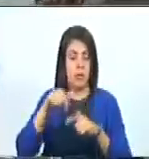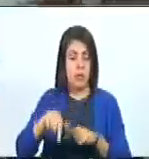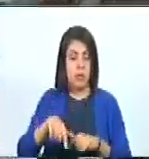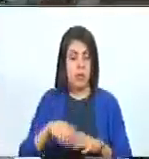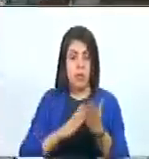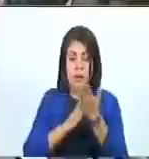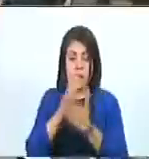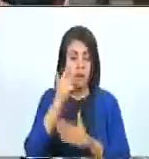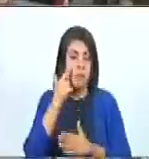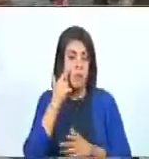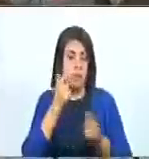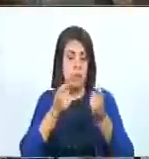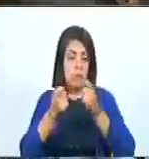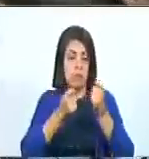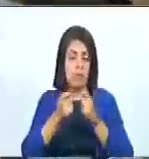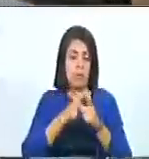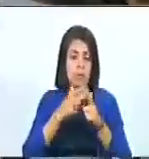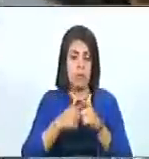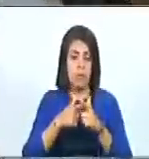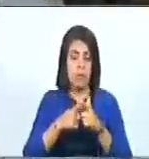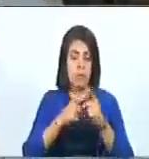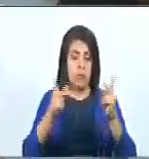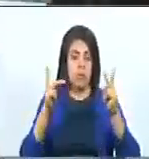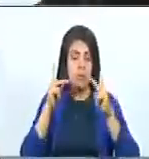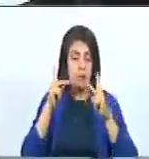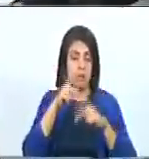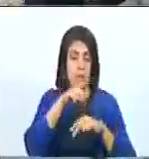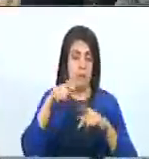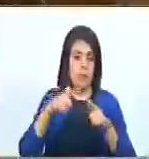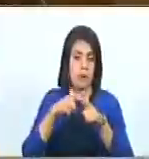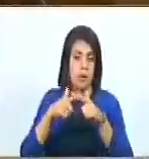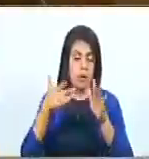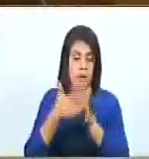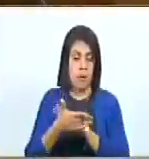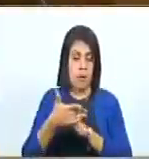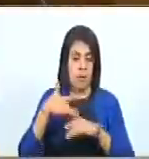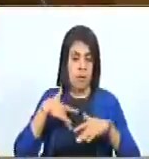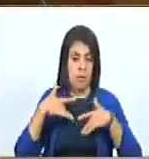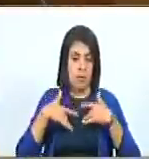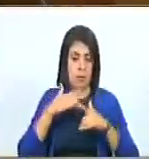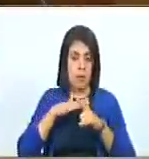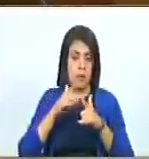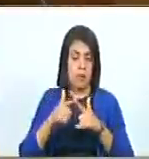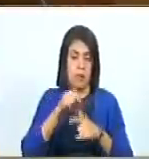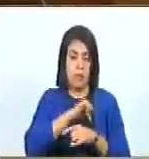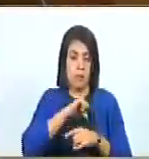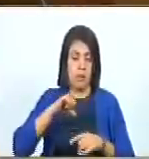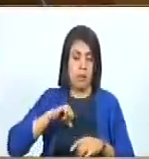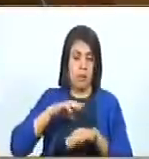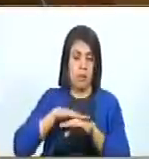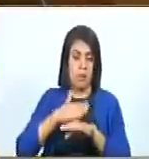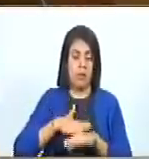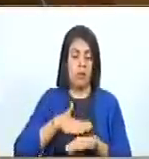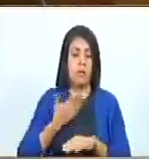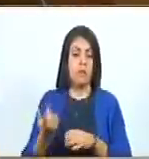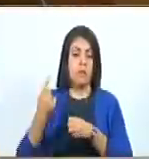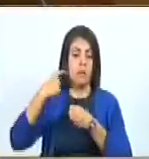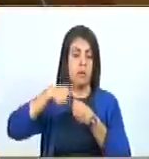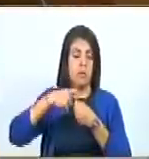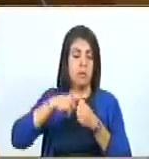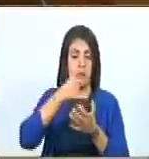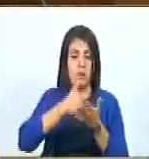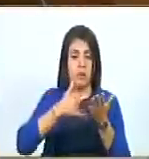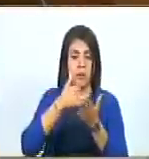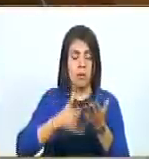seguimiento y control de la gestión pública y popular, así como las actividades del sector privado que puedan incidir